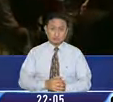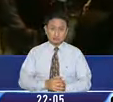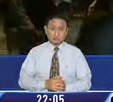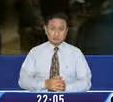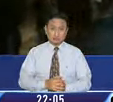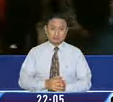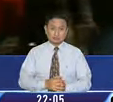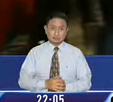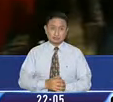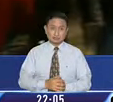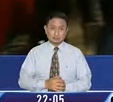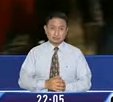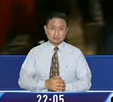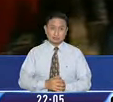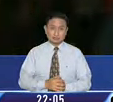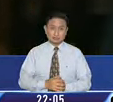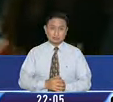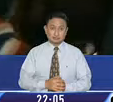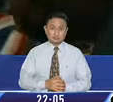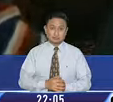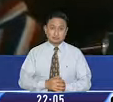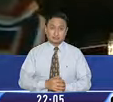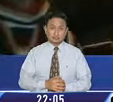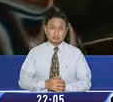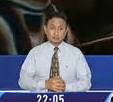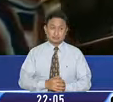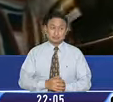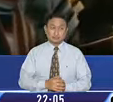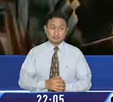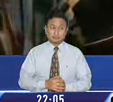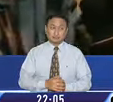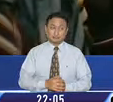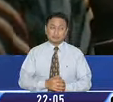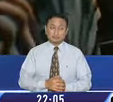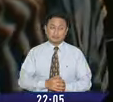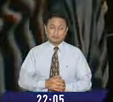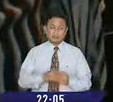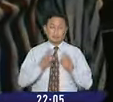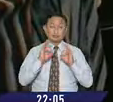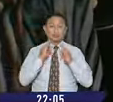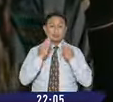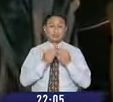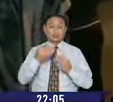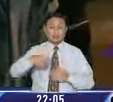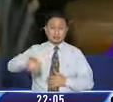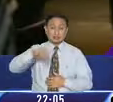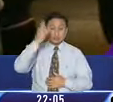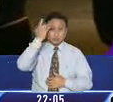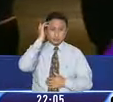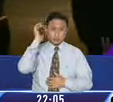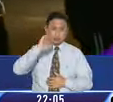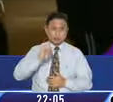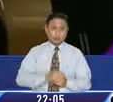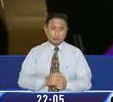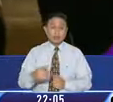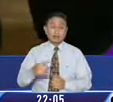No mucho. Así es, hay algunos familiares que están desesperados, que ellos dicen que esperan una